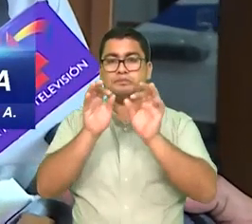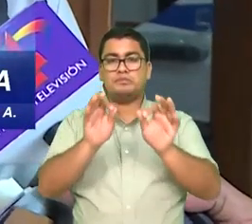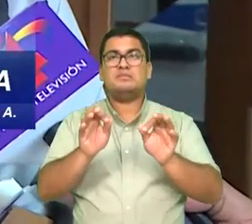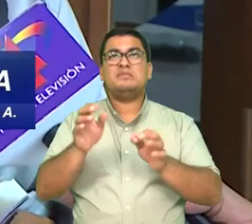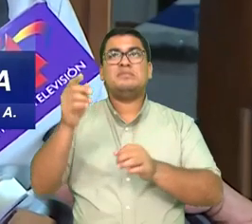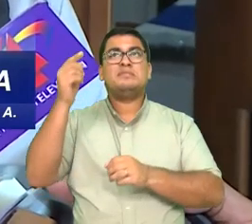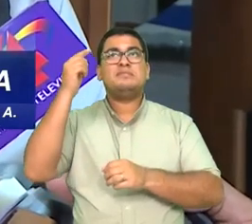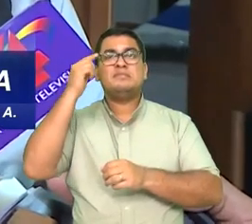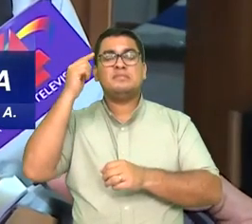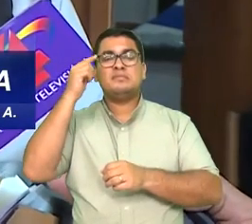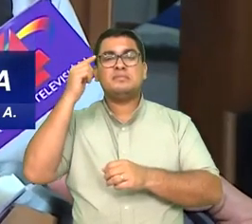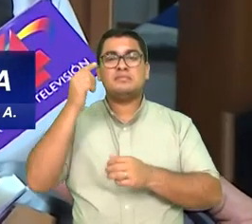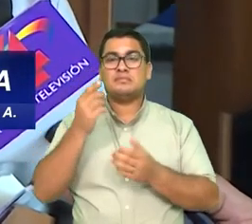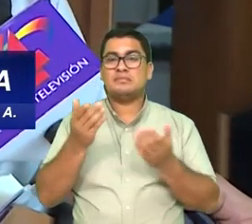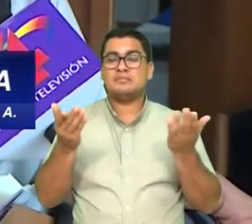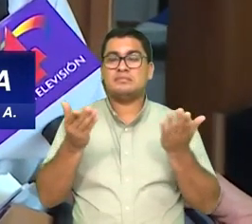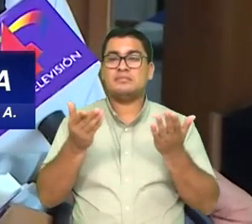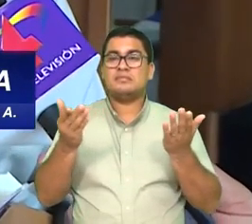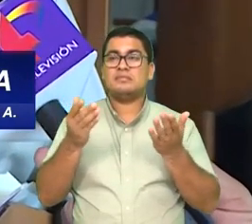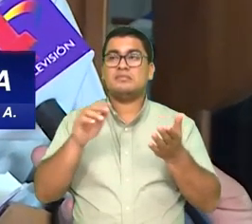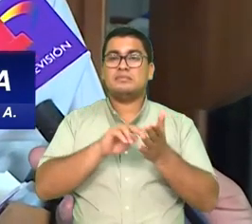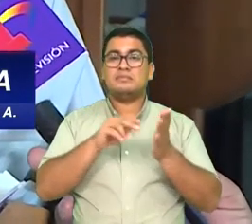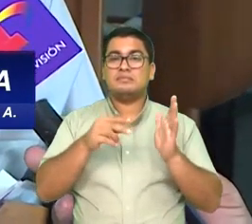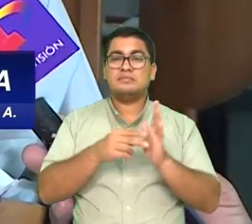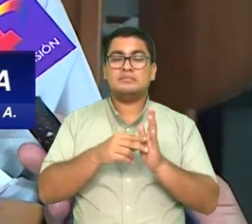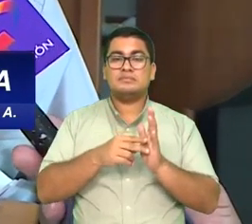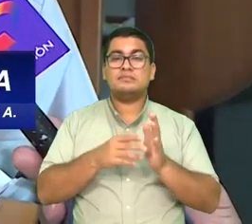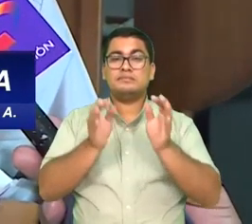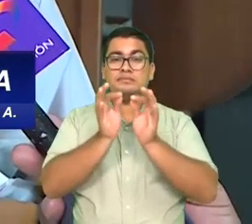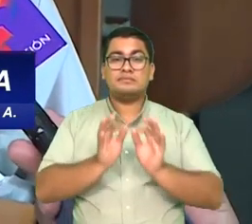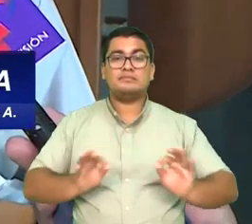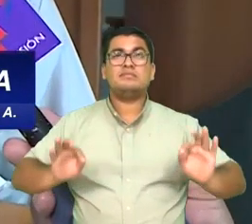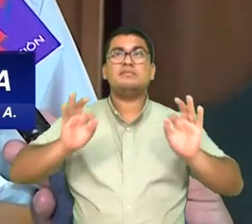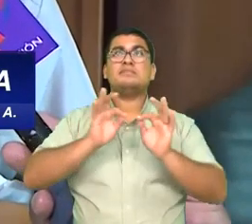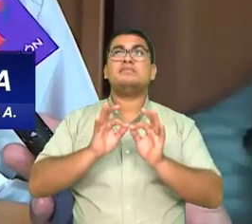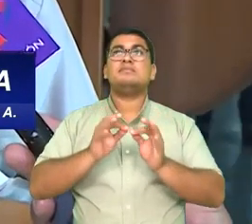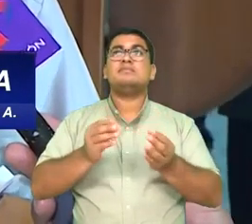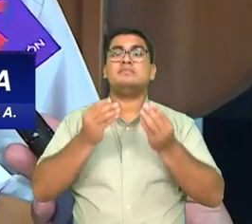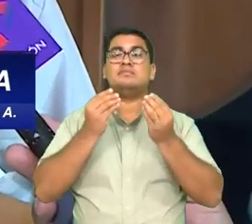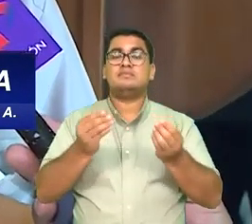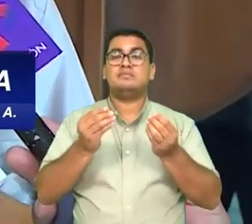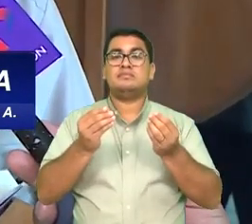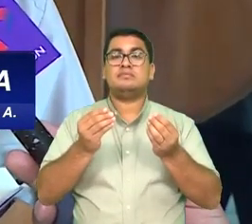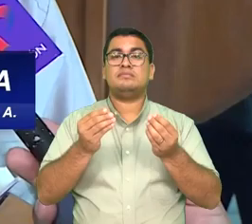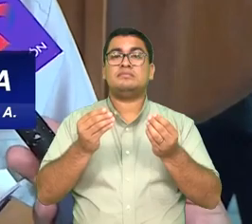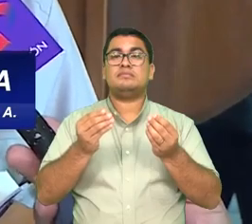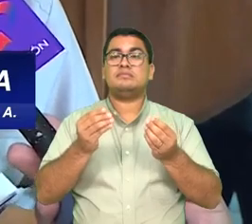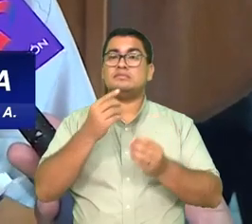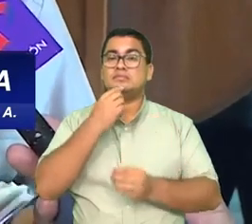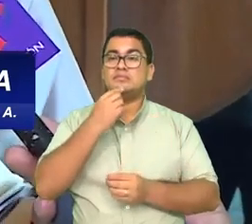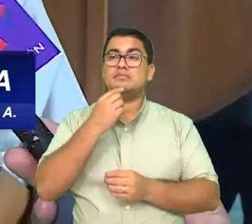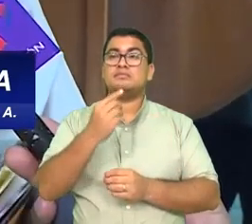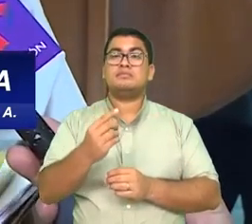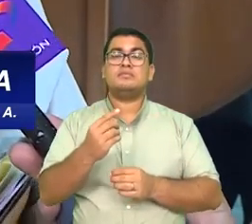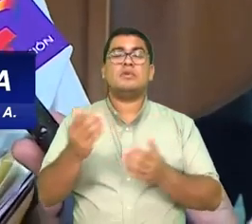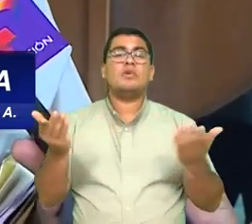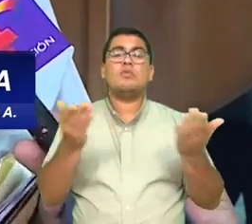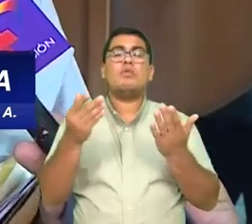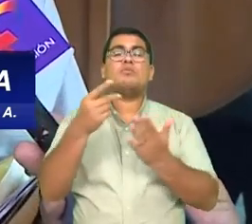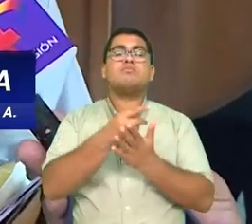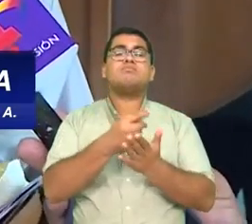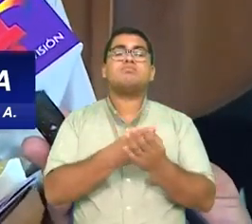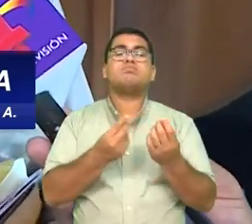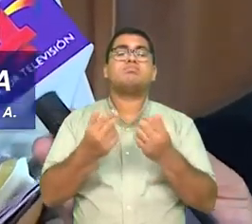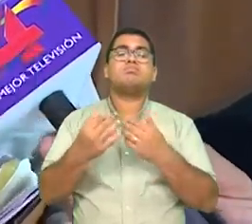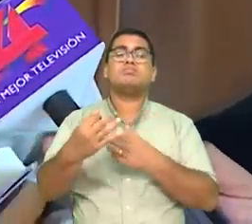nosotros que es una importancia tomarnos en cuenta para decir hacia dónde va el presupuesto.